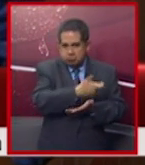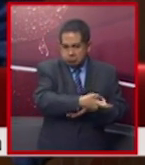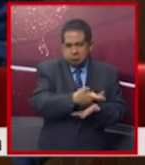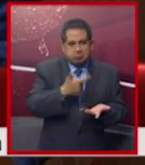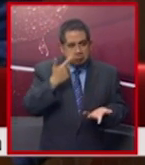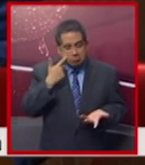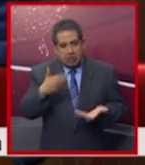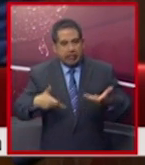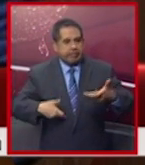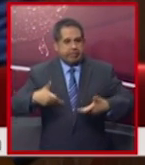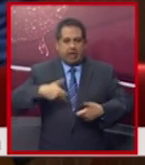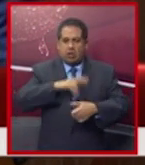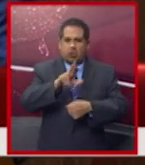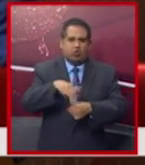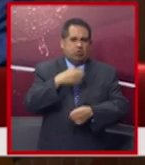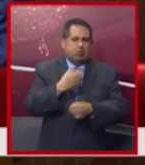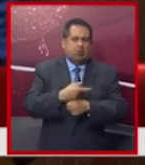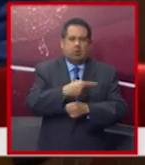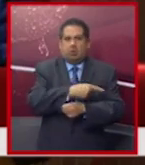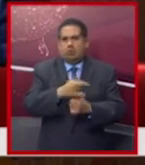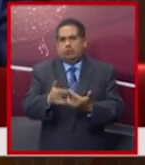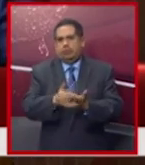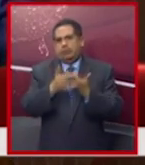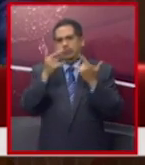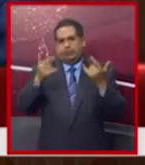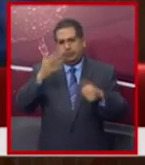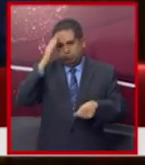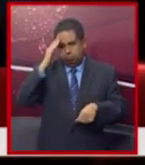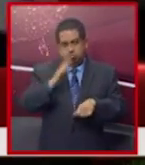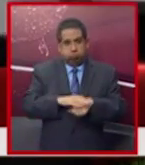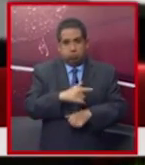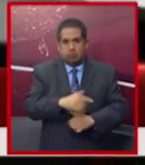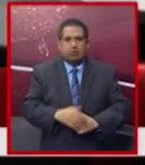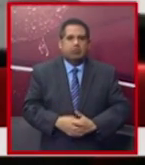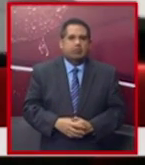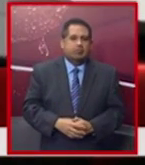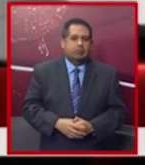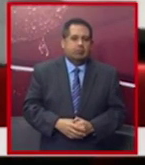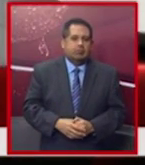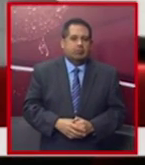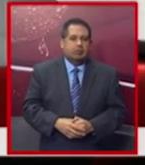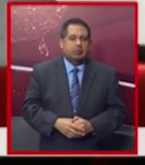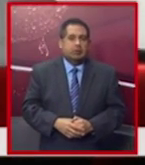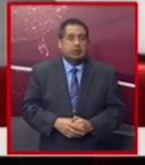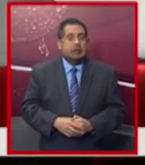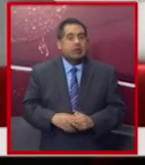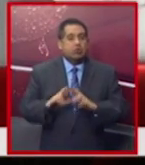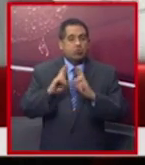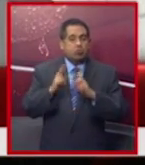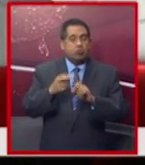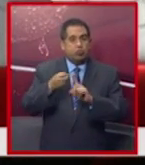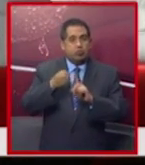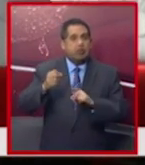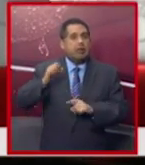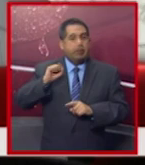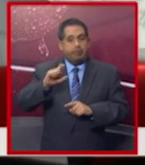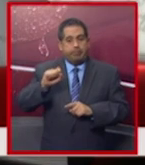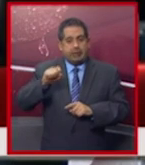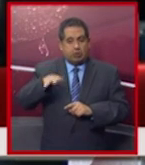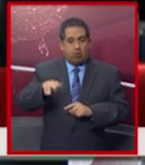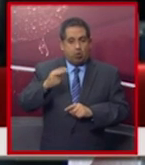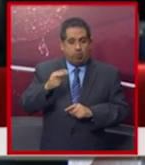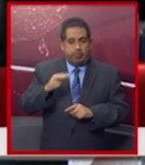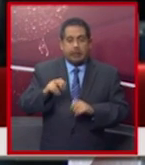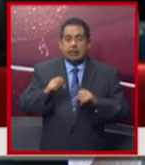este bien inmueble que tiene tanta historia. En sesión del pasado 29 de noviembre, el Pleno